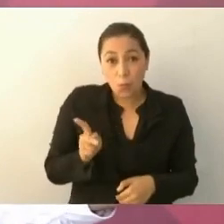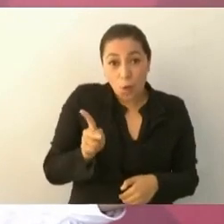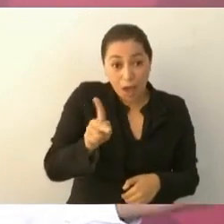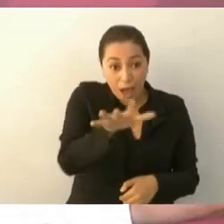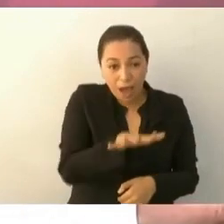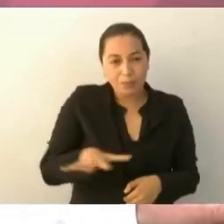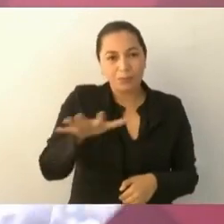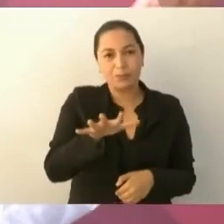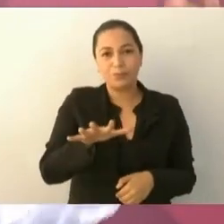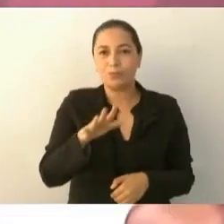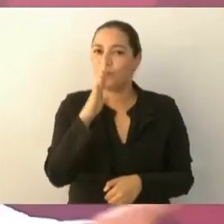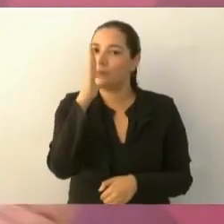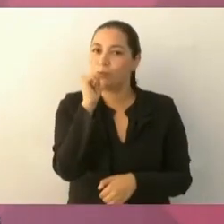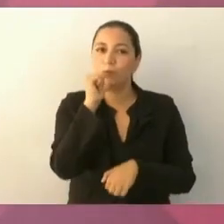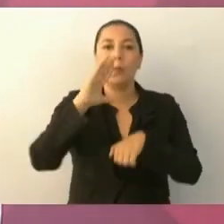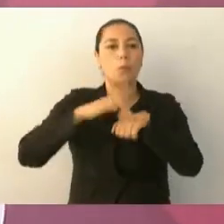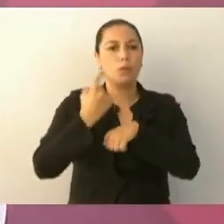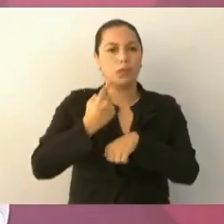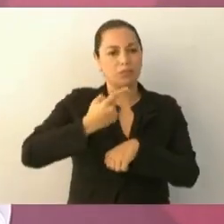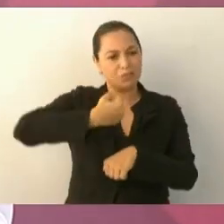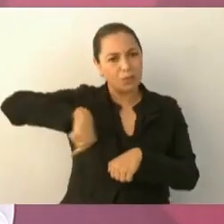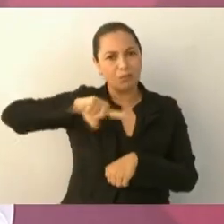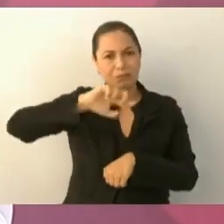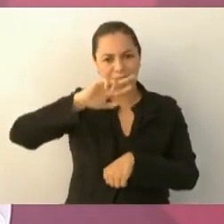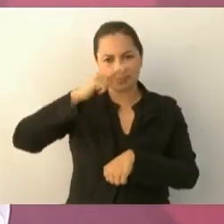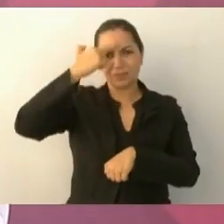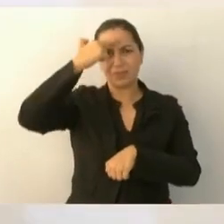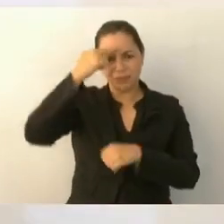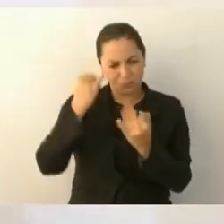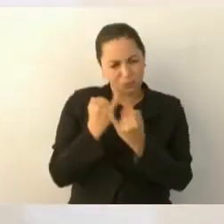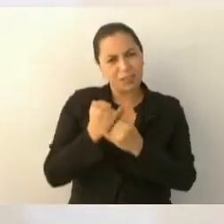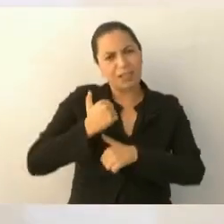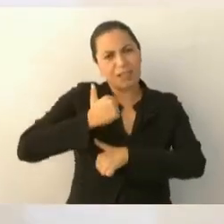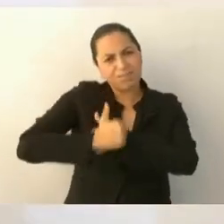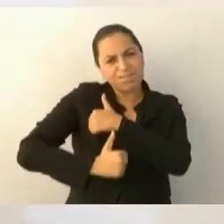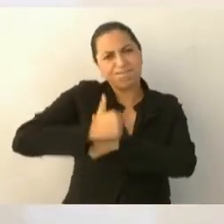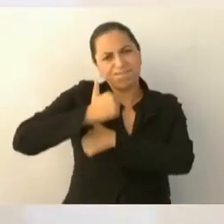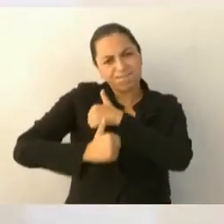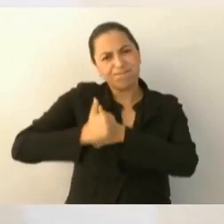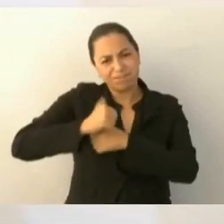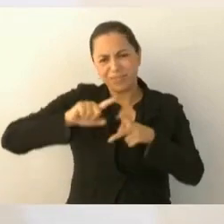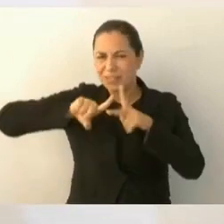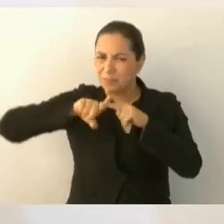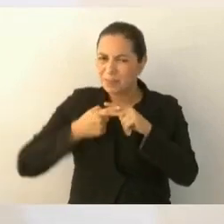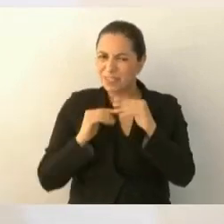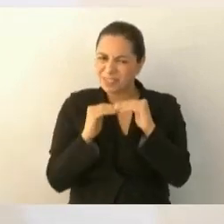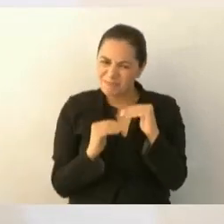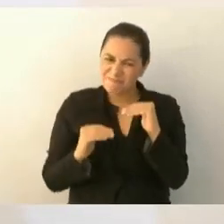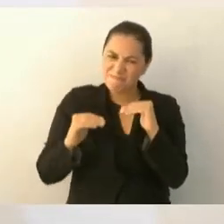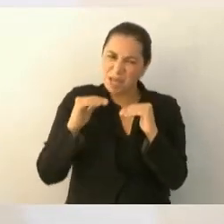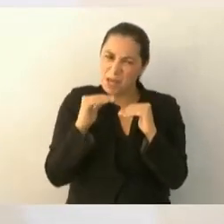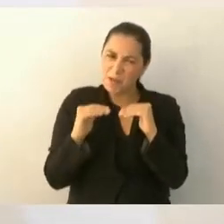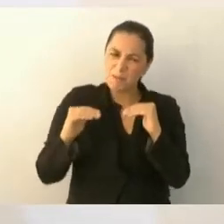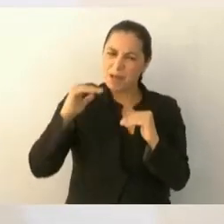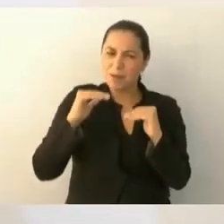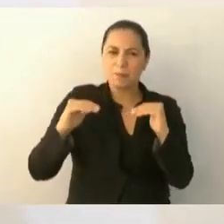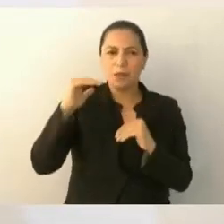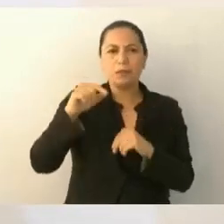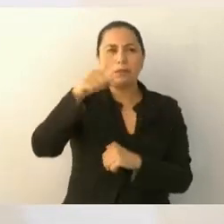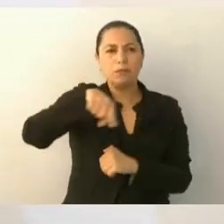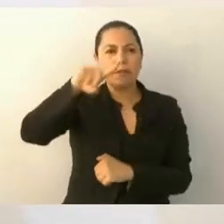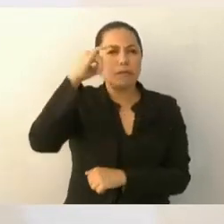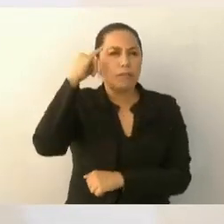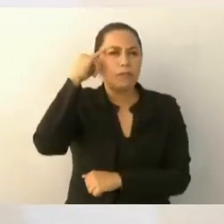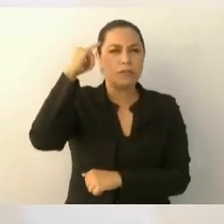porque venimos de la lucha, de abajo. Imagínense, después